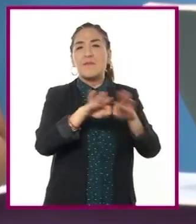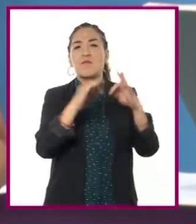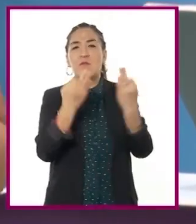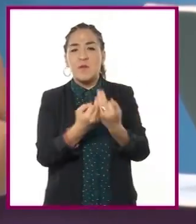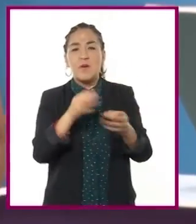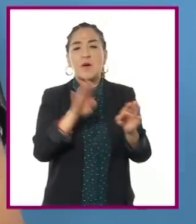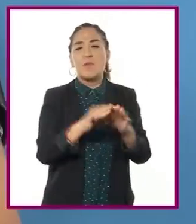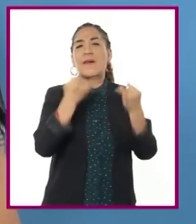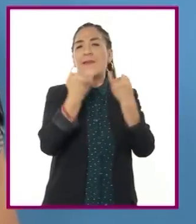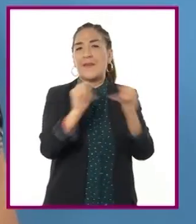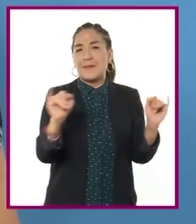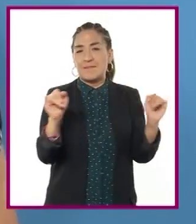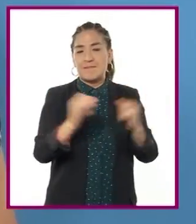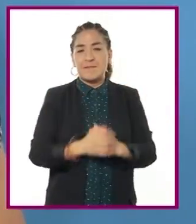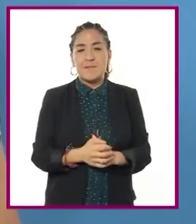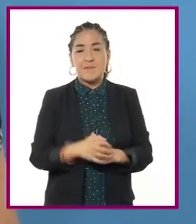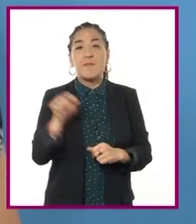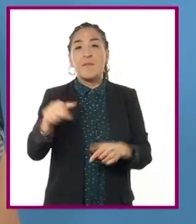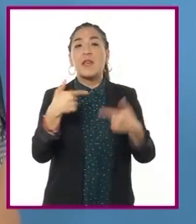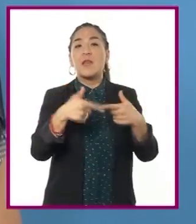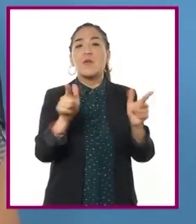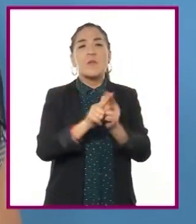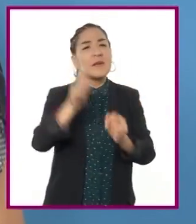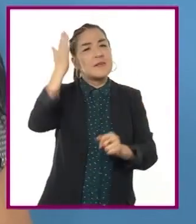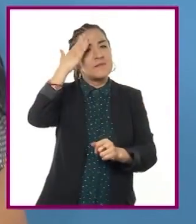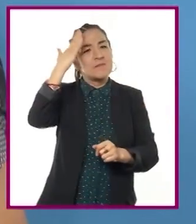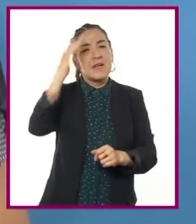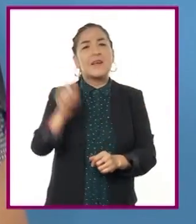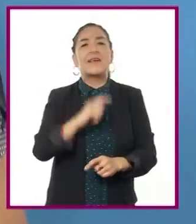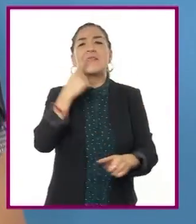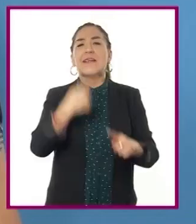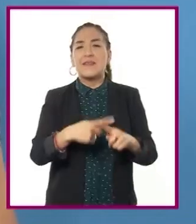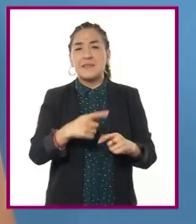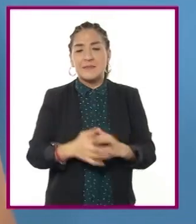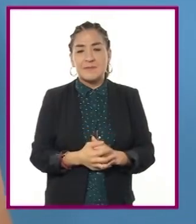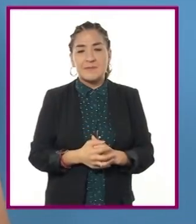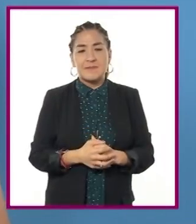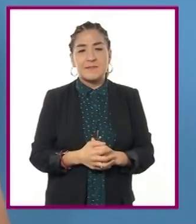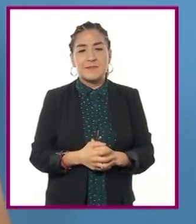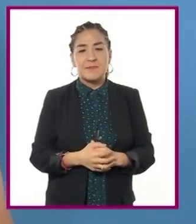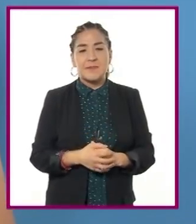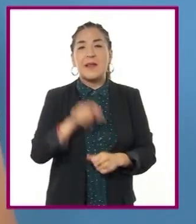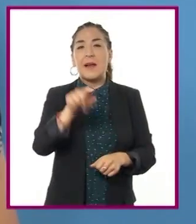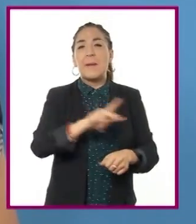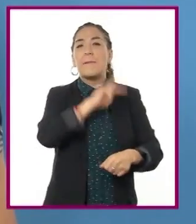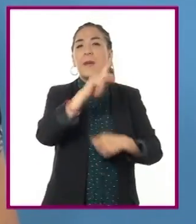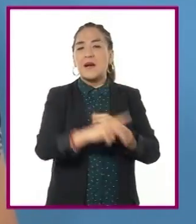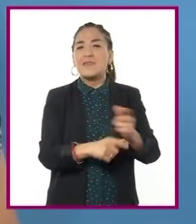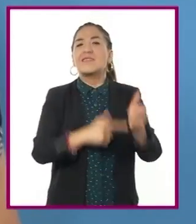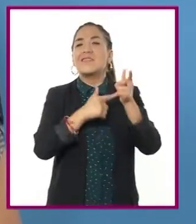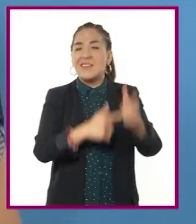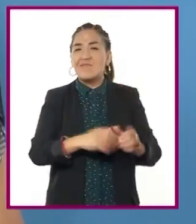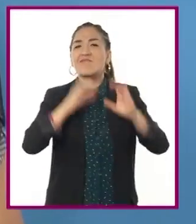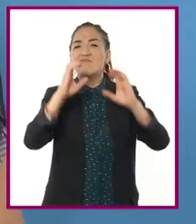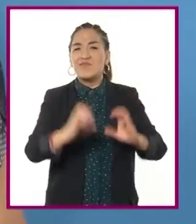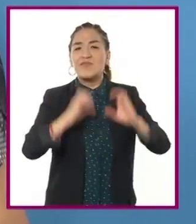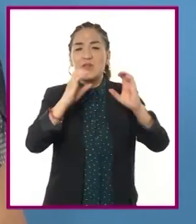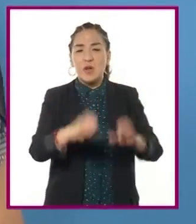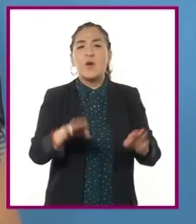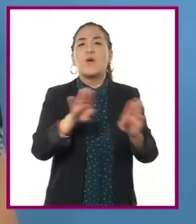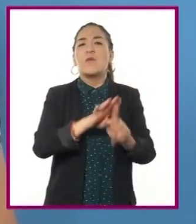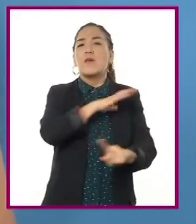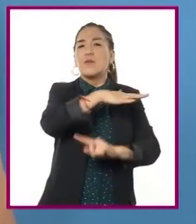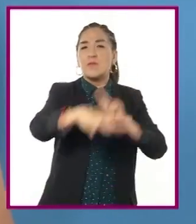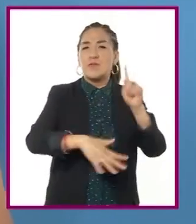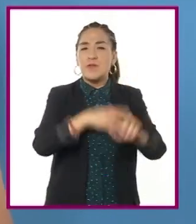Estados Independientes, un grupo encabezado por Rusia. Ese país conservó la mayor parte de territorio